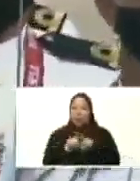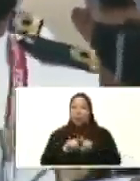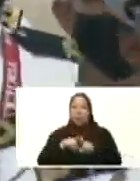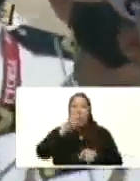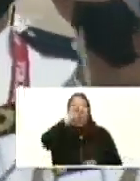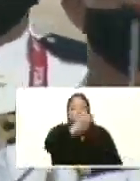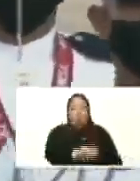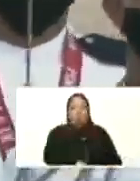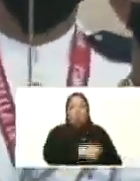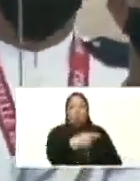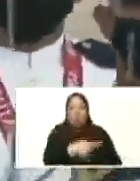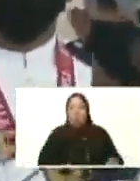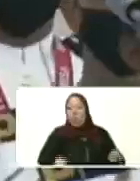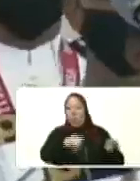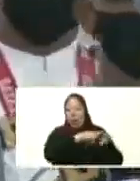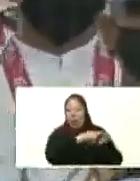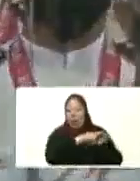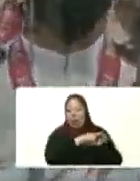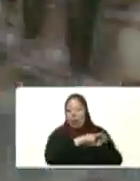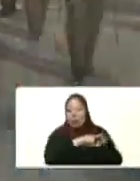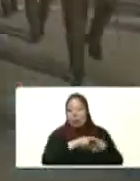arma.